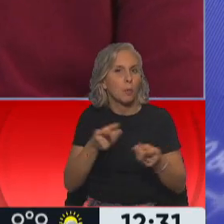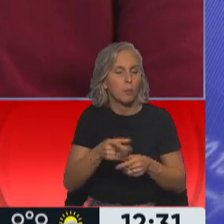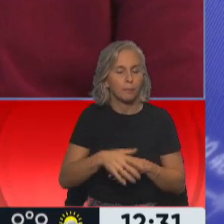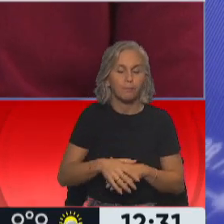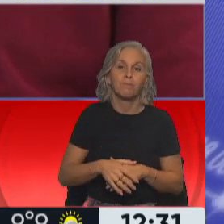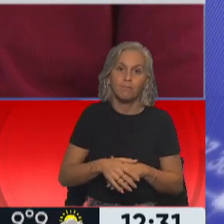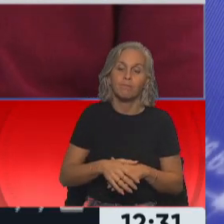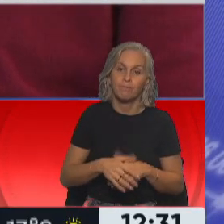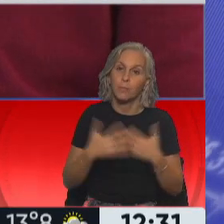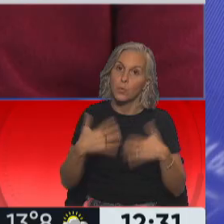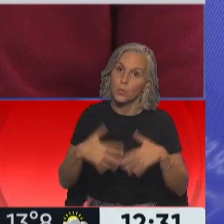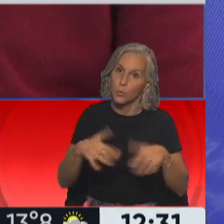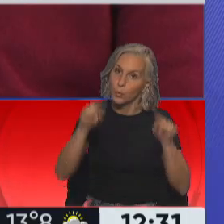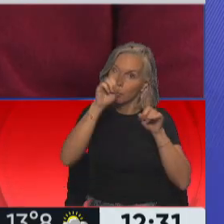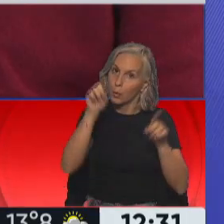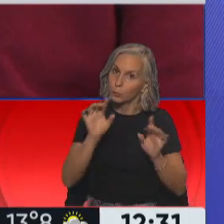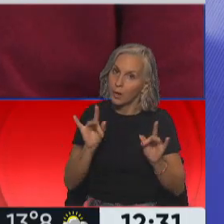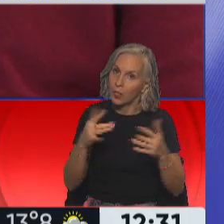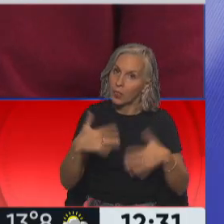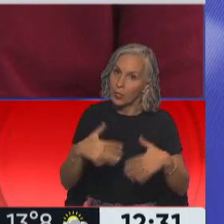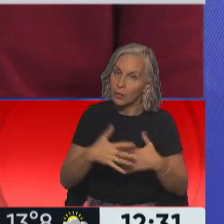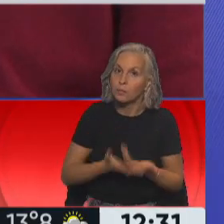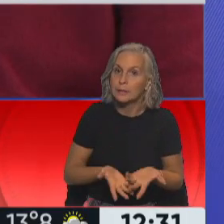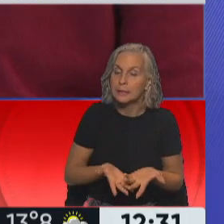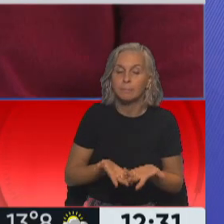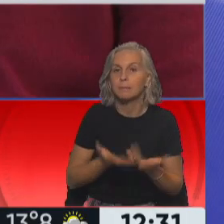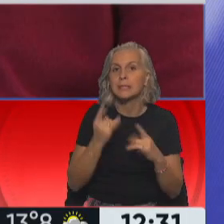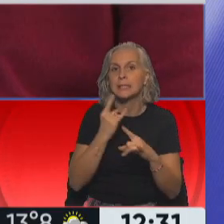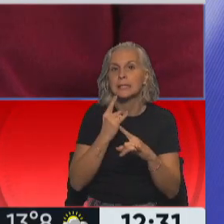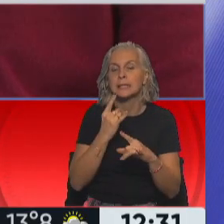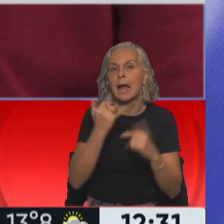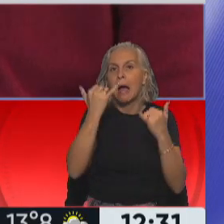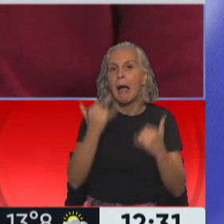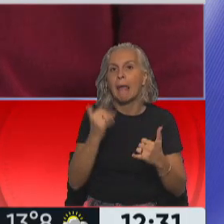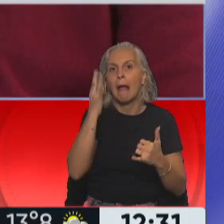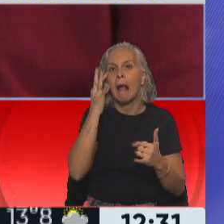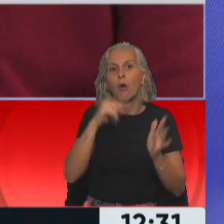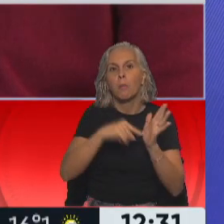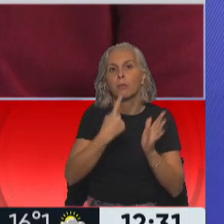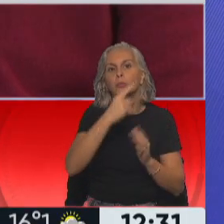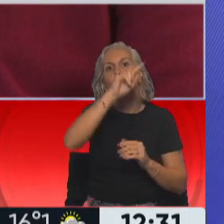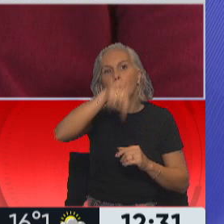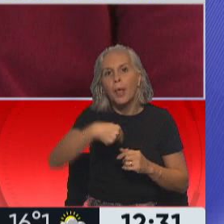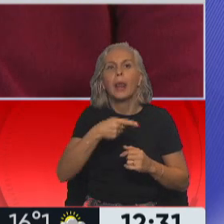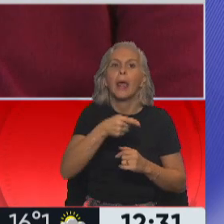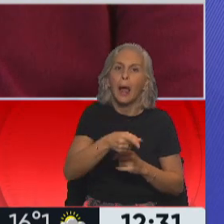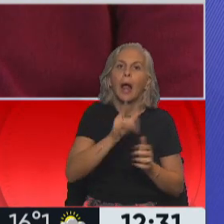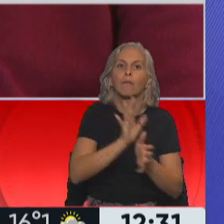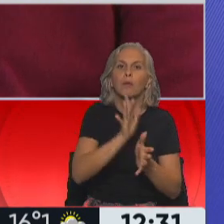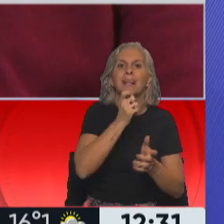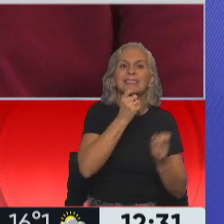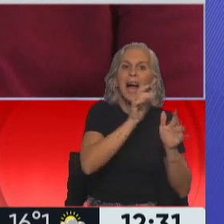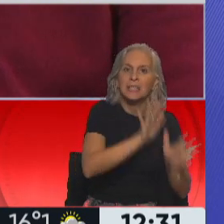Es una pregunta bastante complicada. No siempre hay detonantes lógicos que podamos hacer una regla de tres